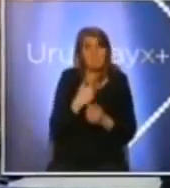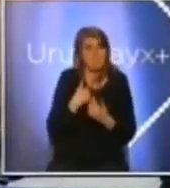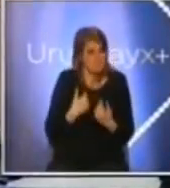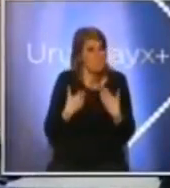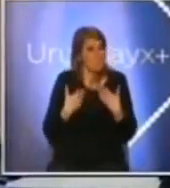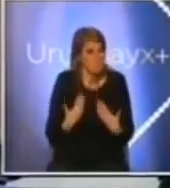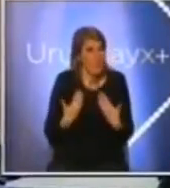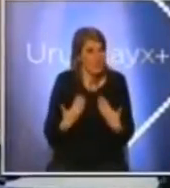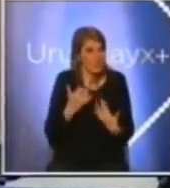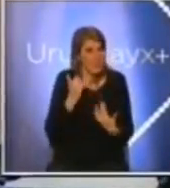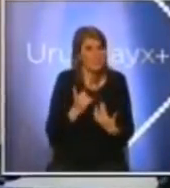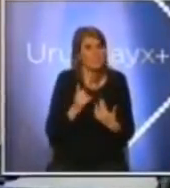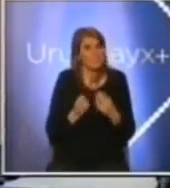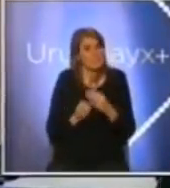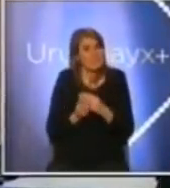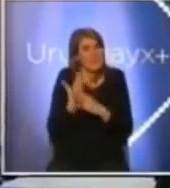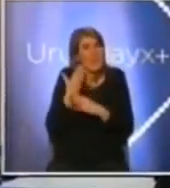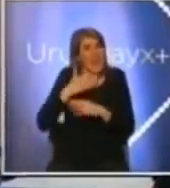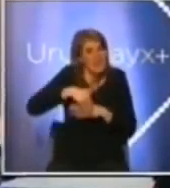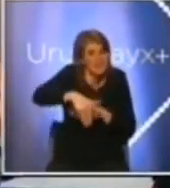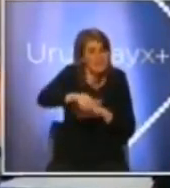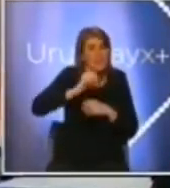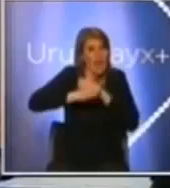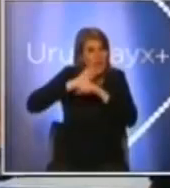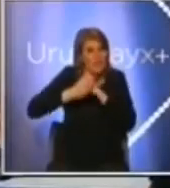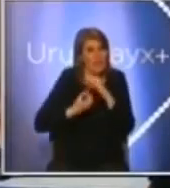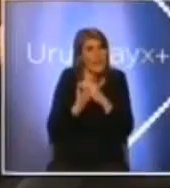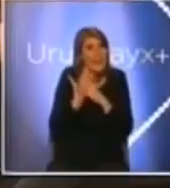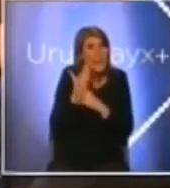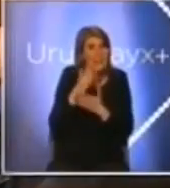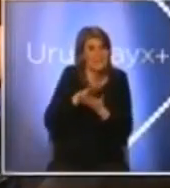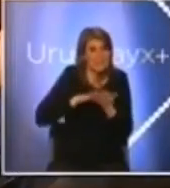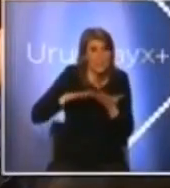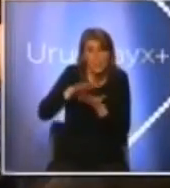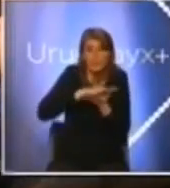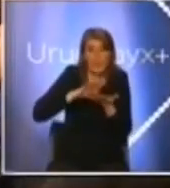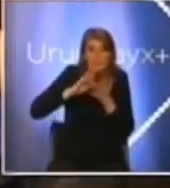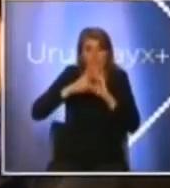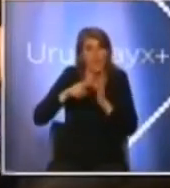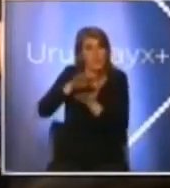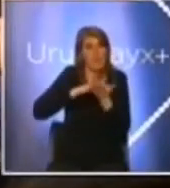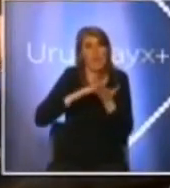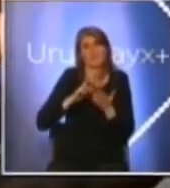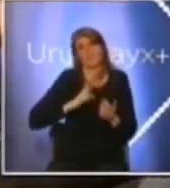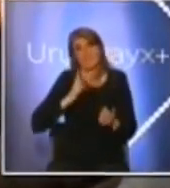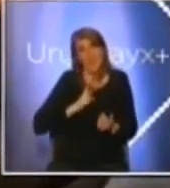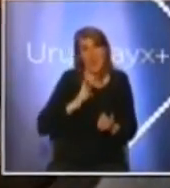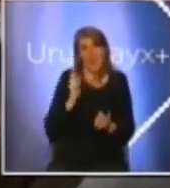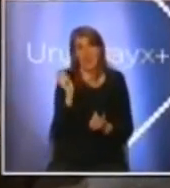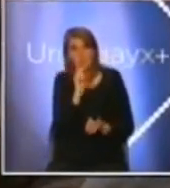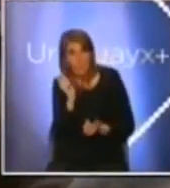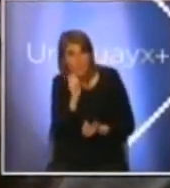está en condiciones de crear en los próximos años un ecosistema emprendedor público-privado, como lo planteaba